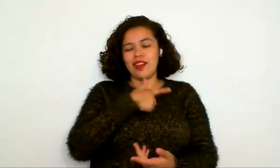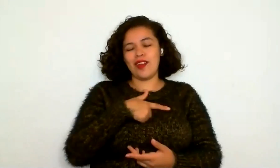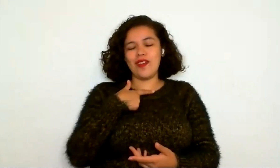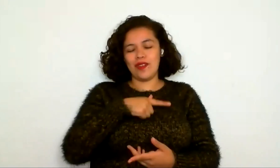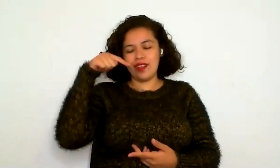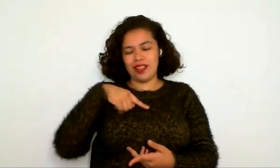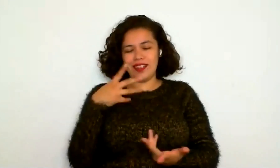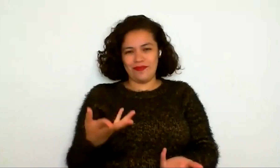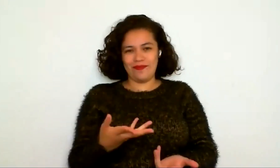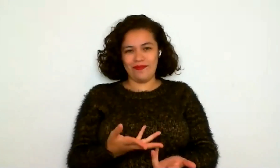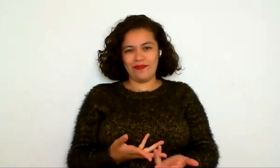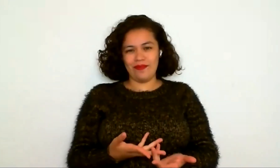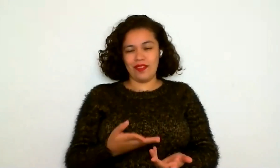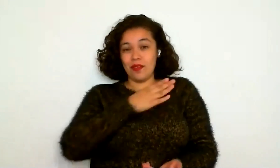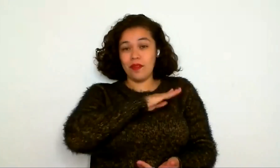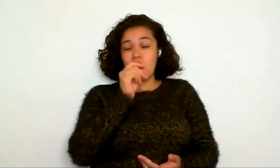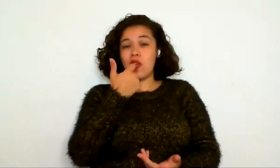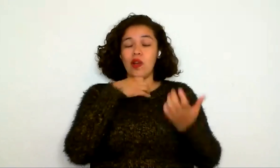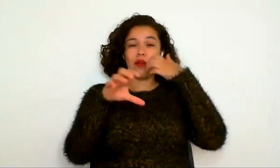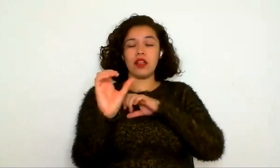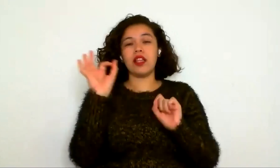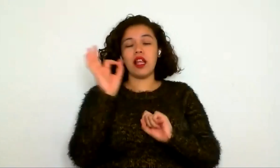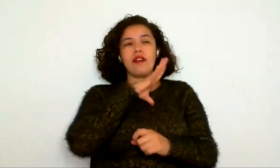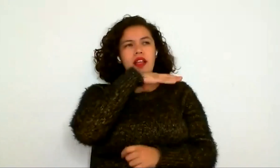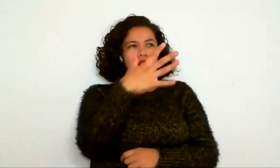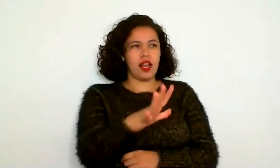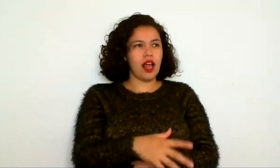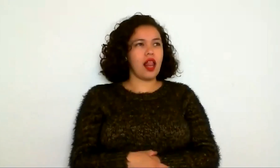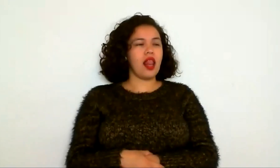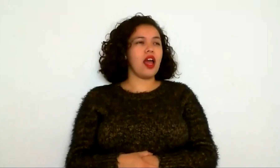estar aquí. Pues bueno, no sé si hay un comentario a lo mejor general.